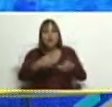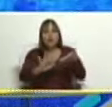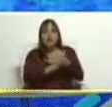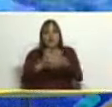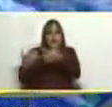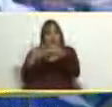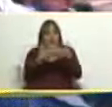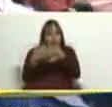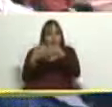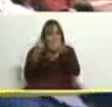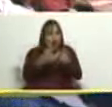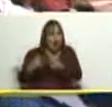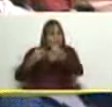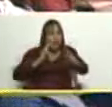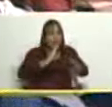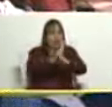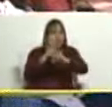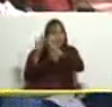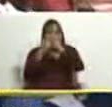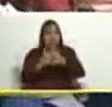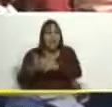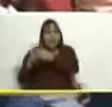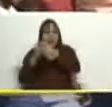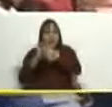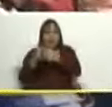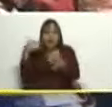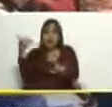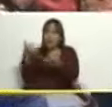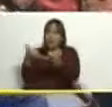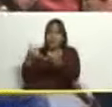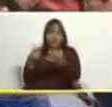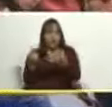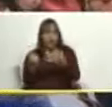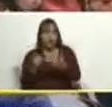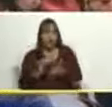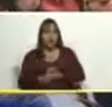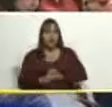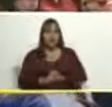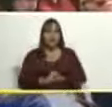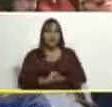de las sanciones criminales del imperialismo y de los apellidos.